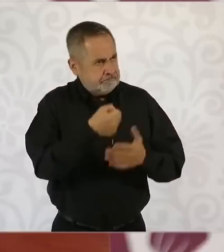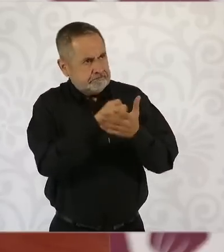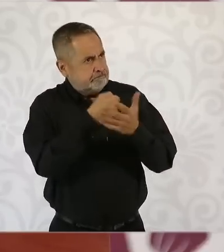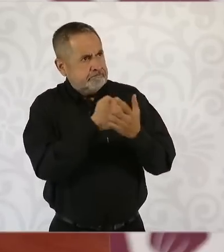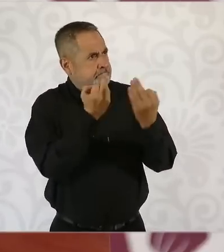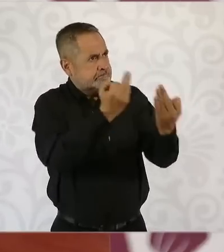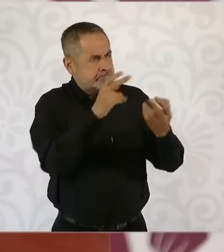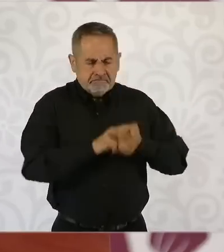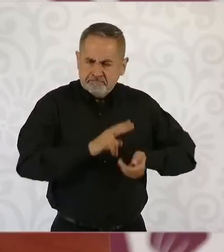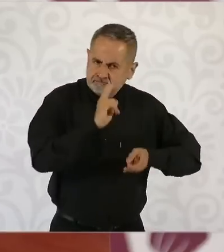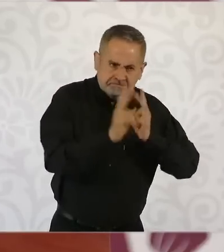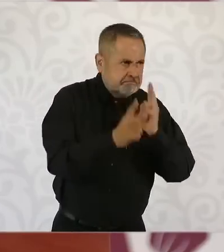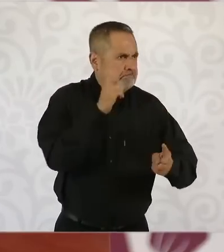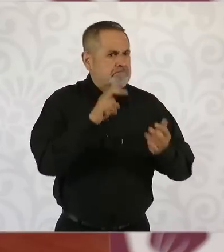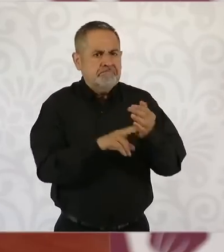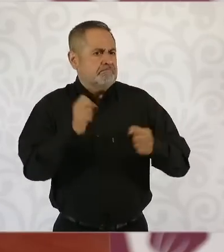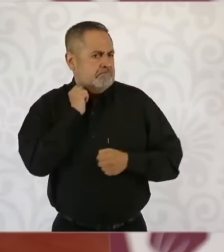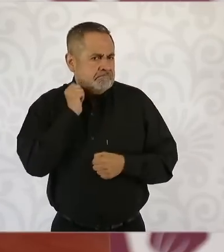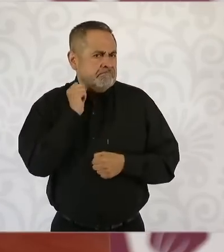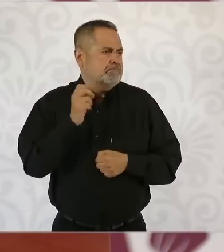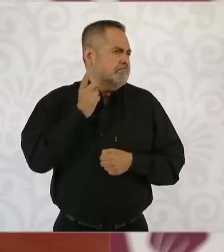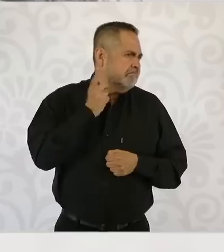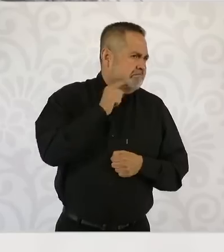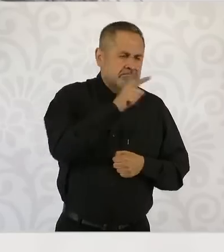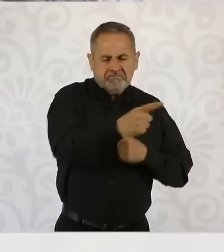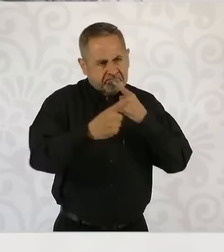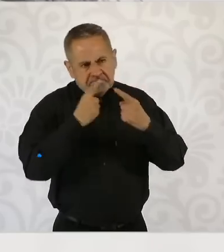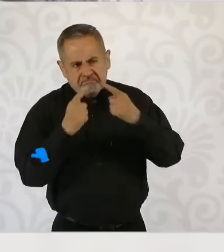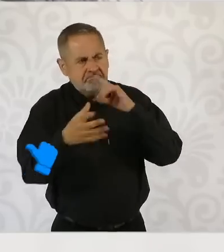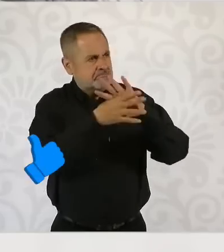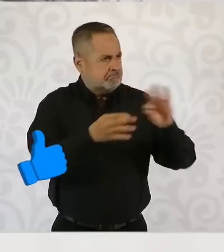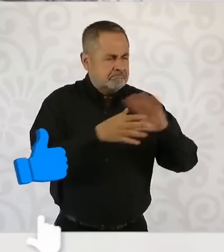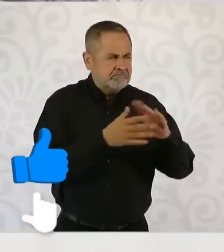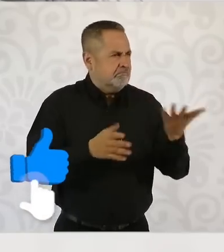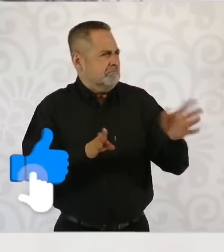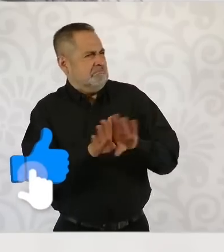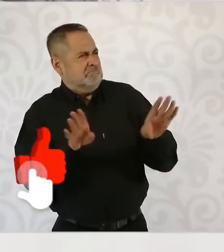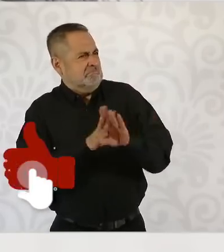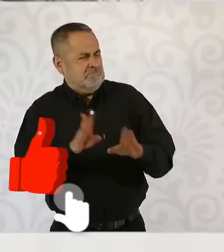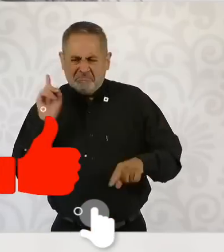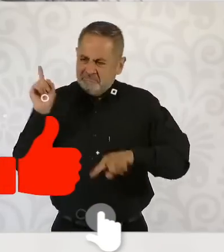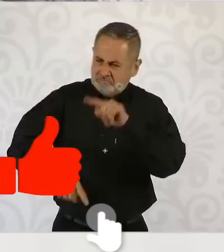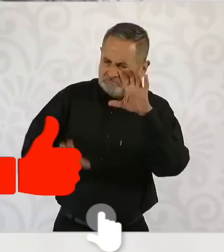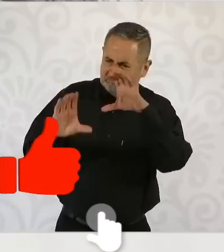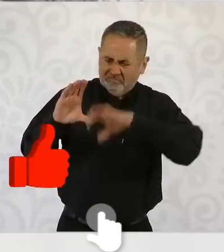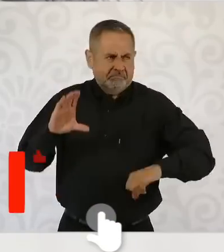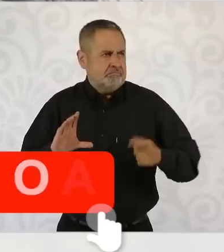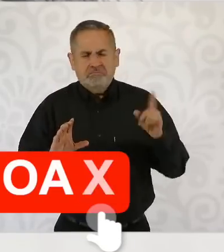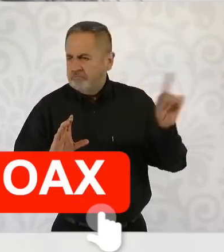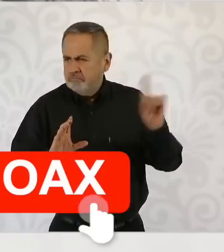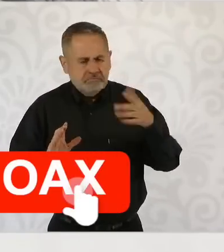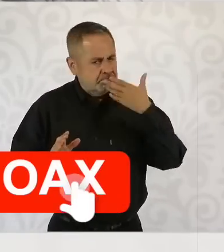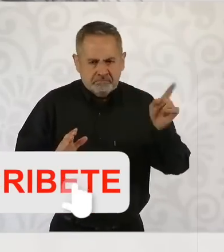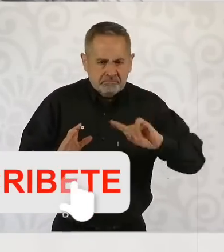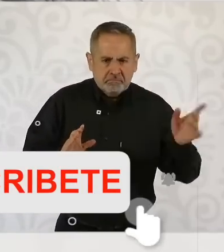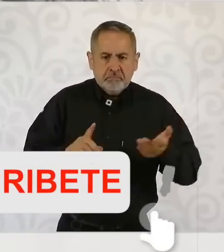pues hablando con congresistas, haciendo nuestro trabajo con organizaciones en Estados Unidos. También los